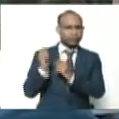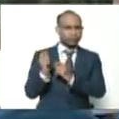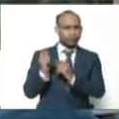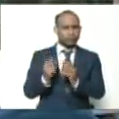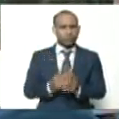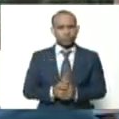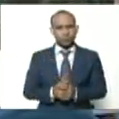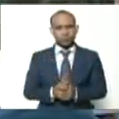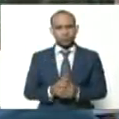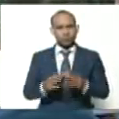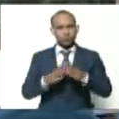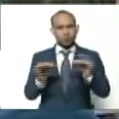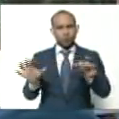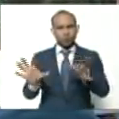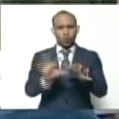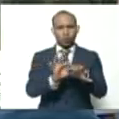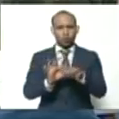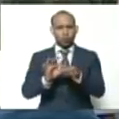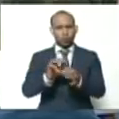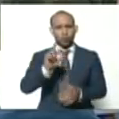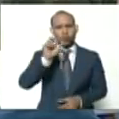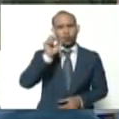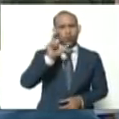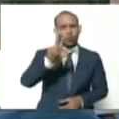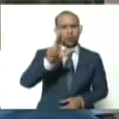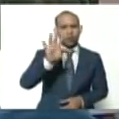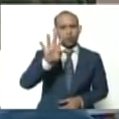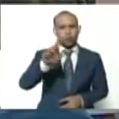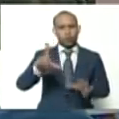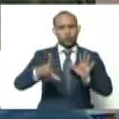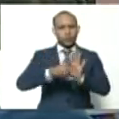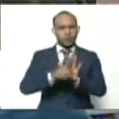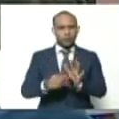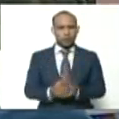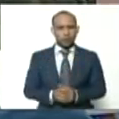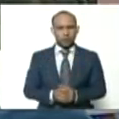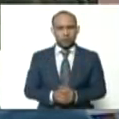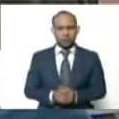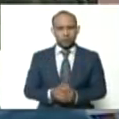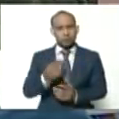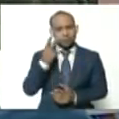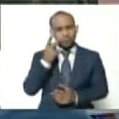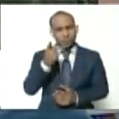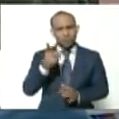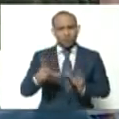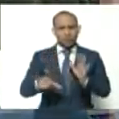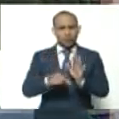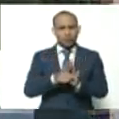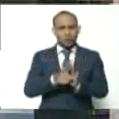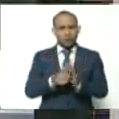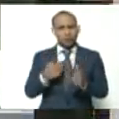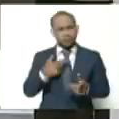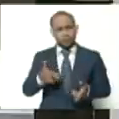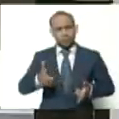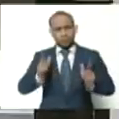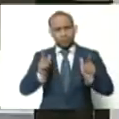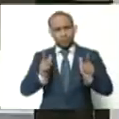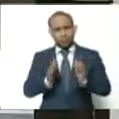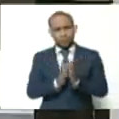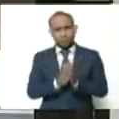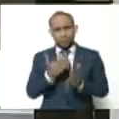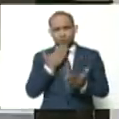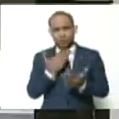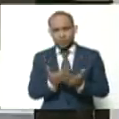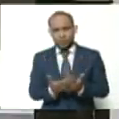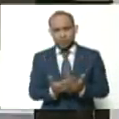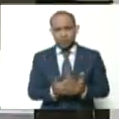en sintonía con estas 34 leyes. Fíjense ustedes las leyes, si me lo permiten, y me dan un